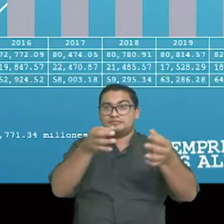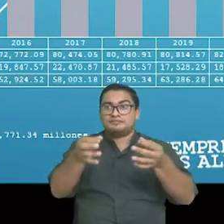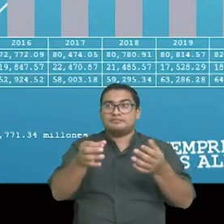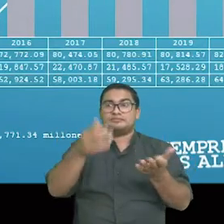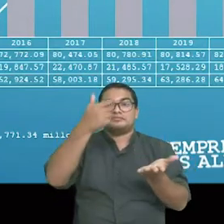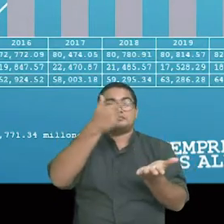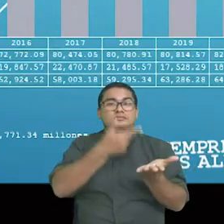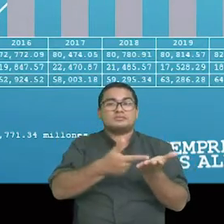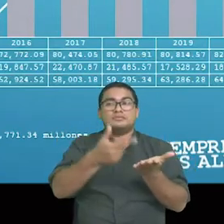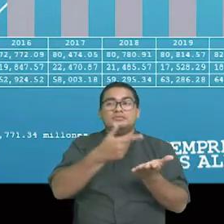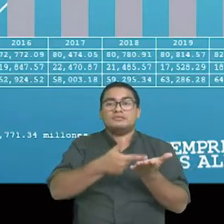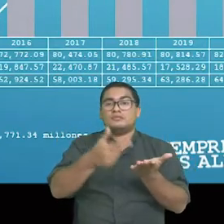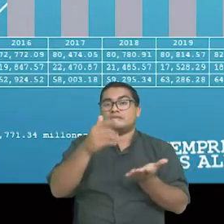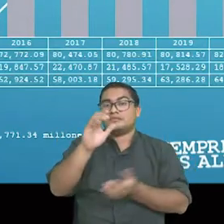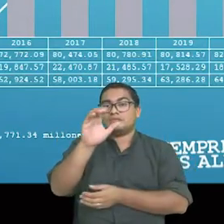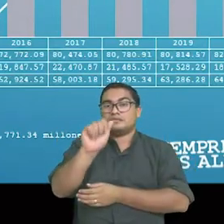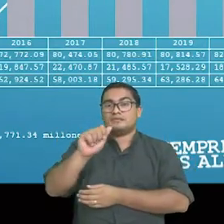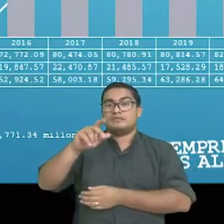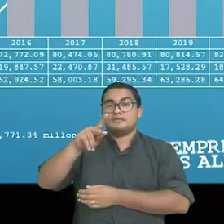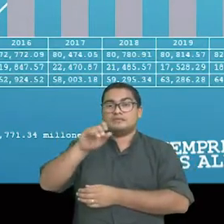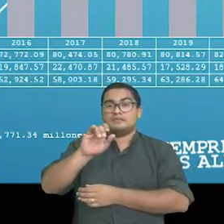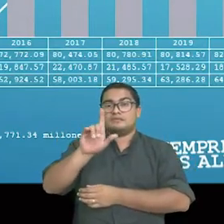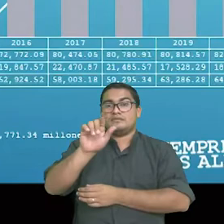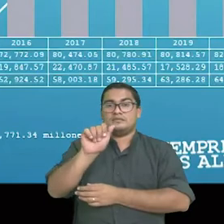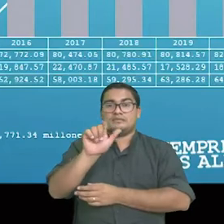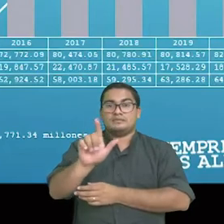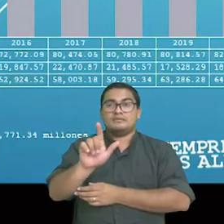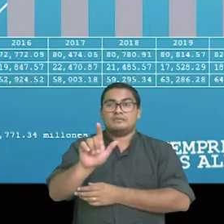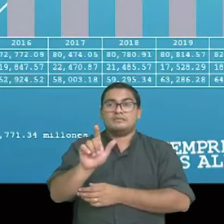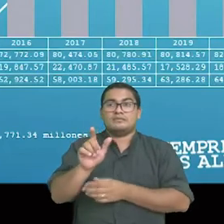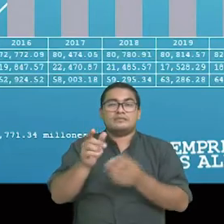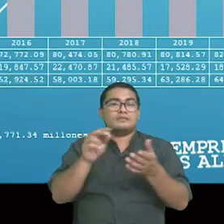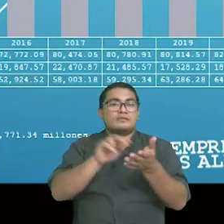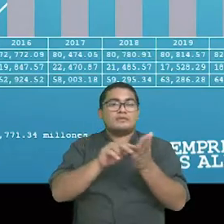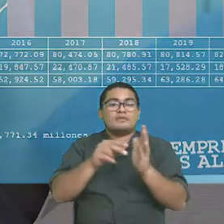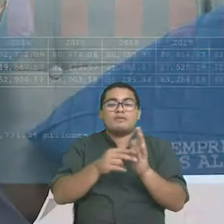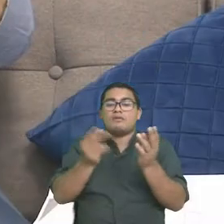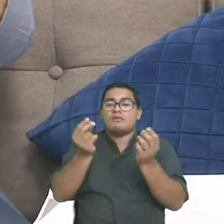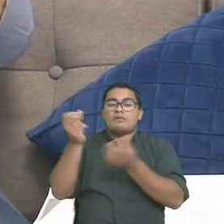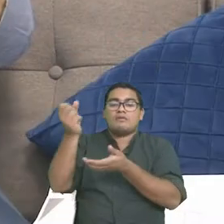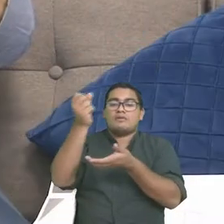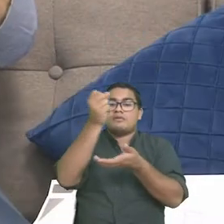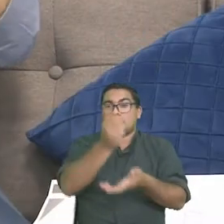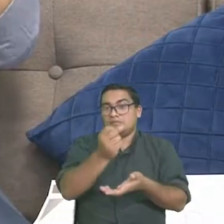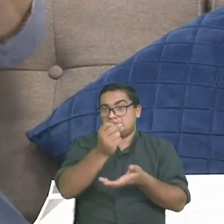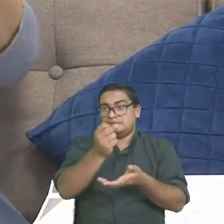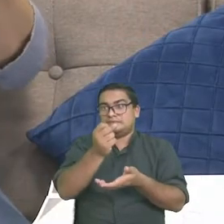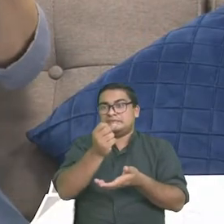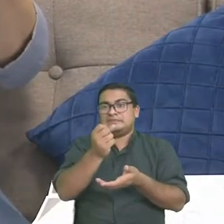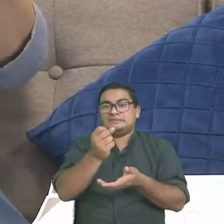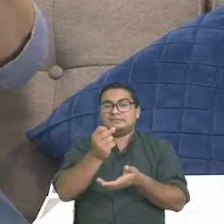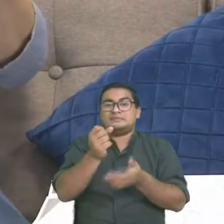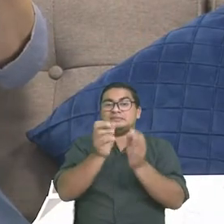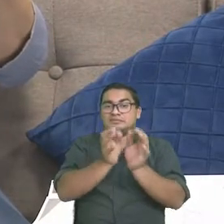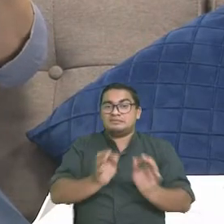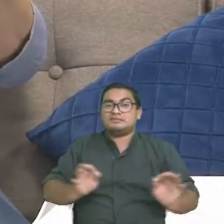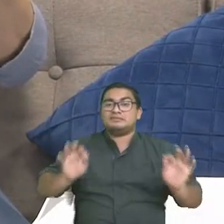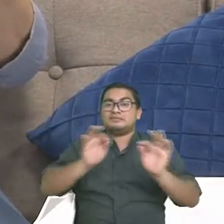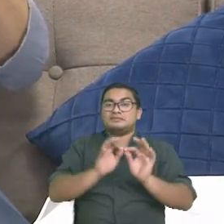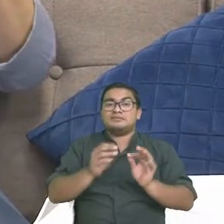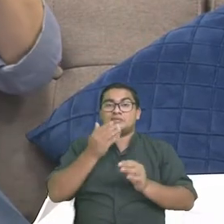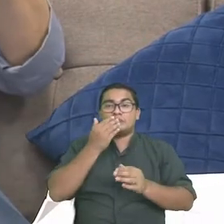gasto de capital, que a mí me gusta mucho centrarme en la inversión de capital, porque es la formadora de